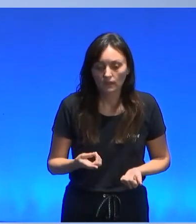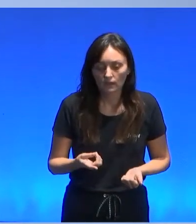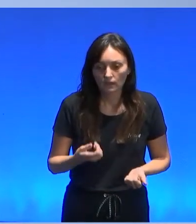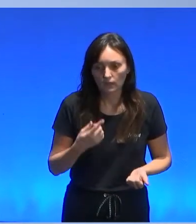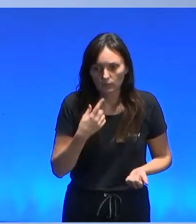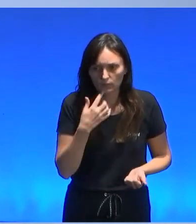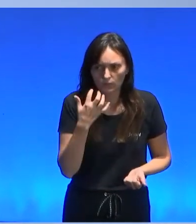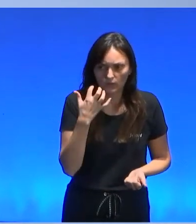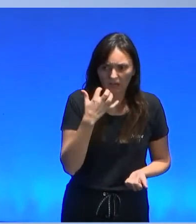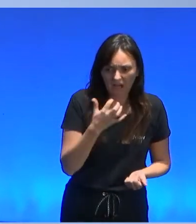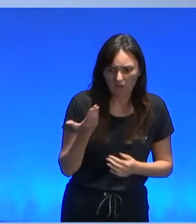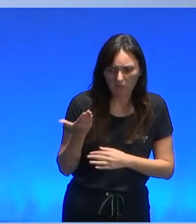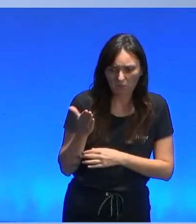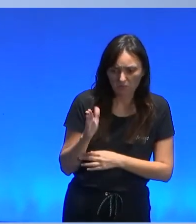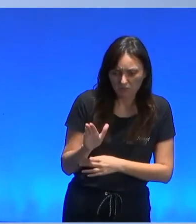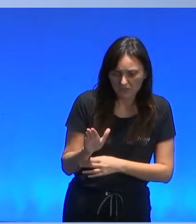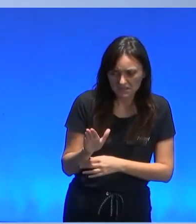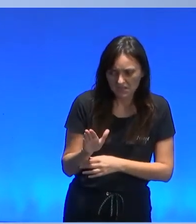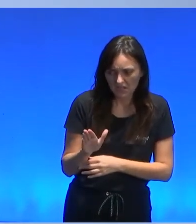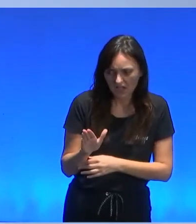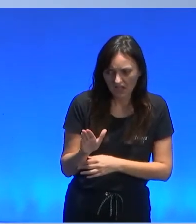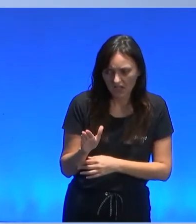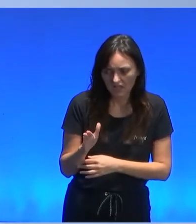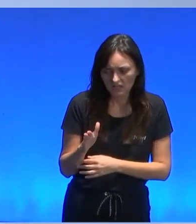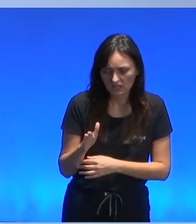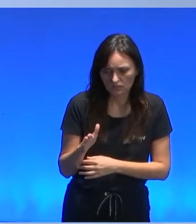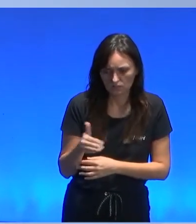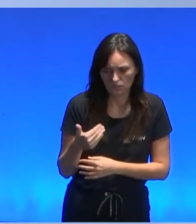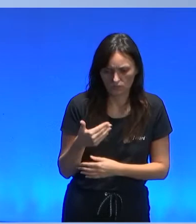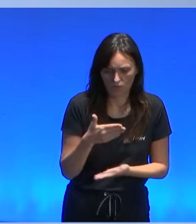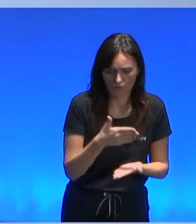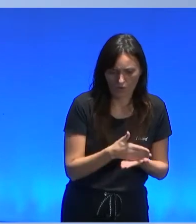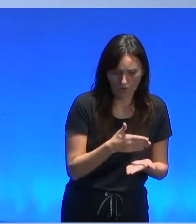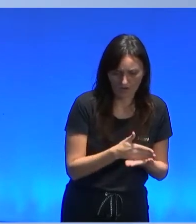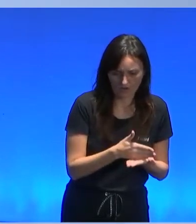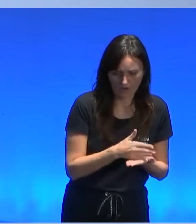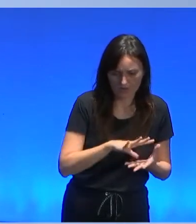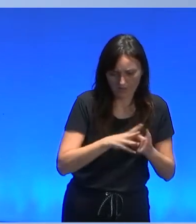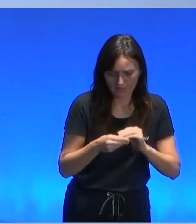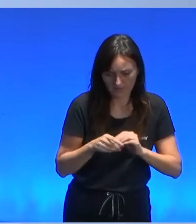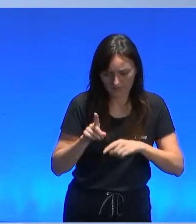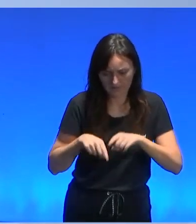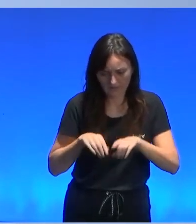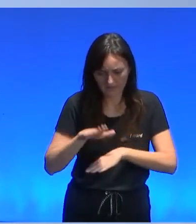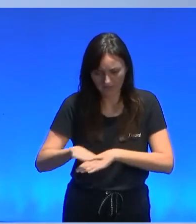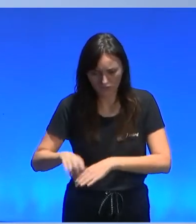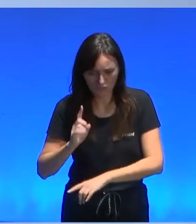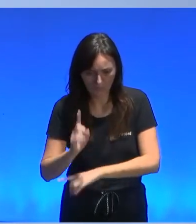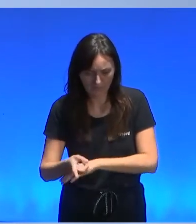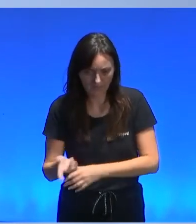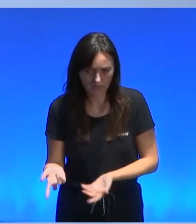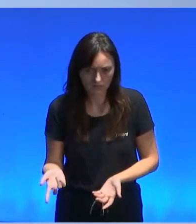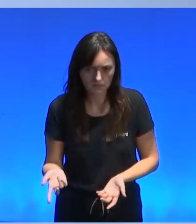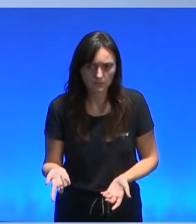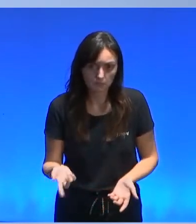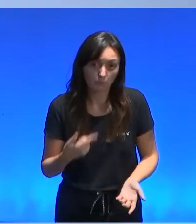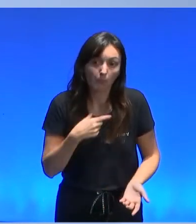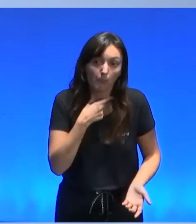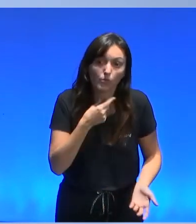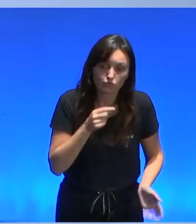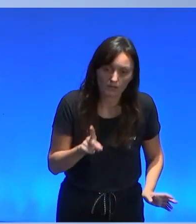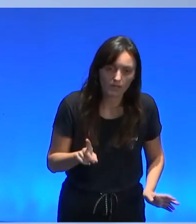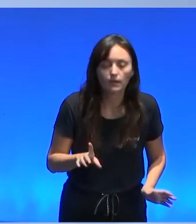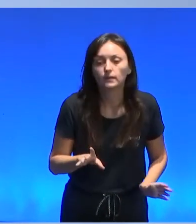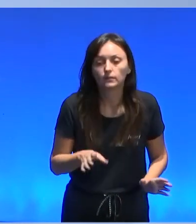raro, qué propones, que la escuela se haga como dicen los alumnos, bueno, a mí me gustaría, pero no